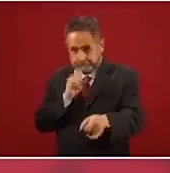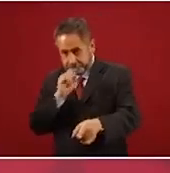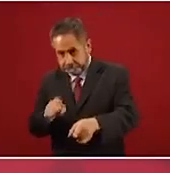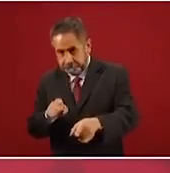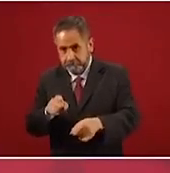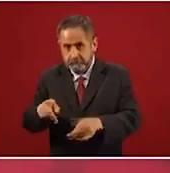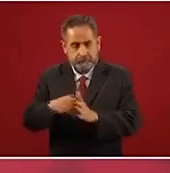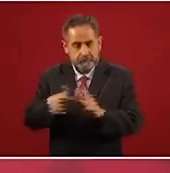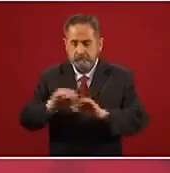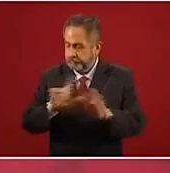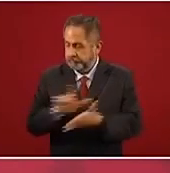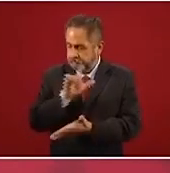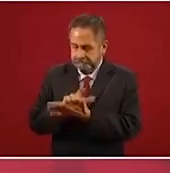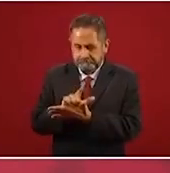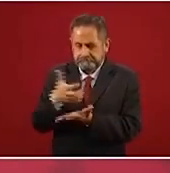republicana,